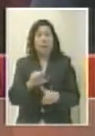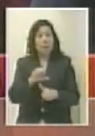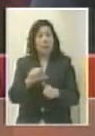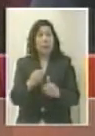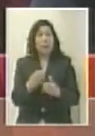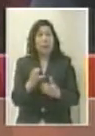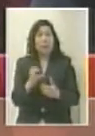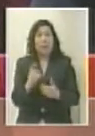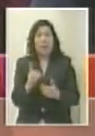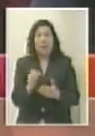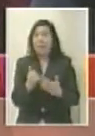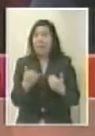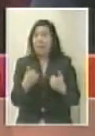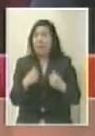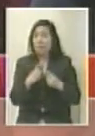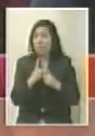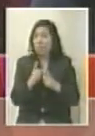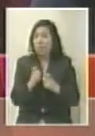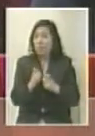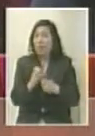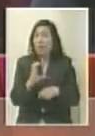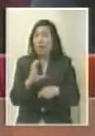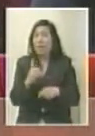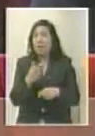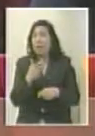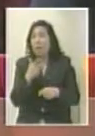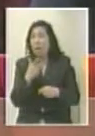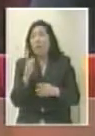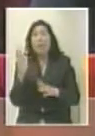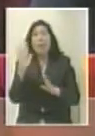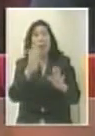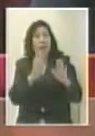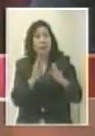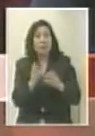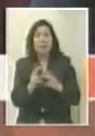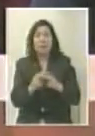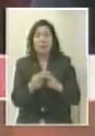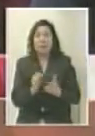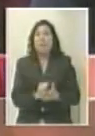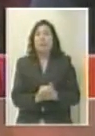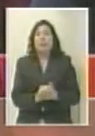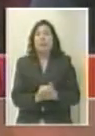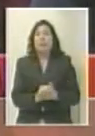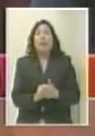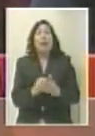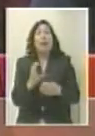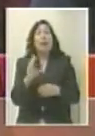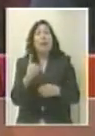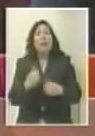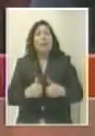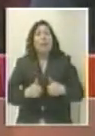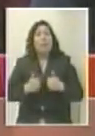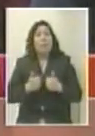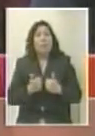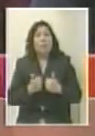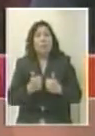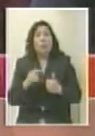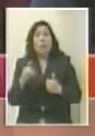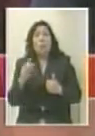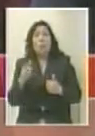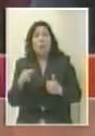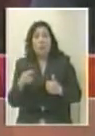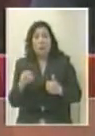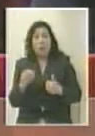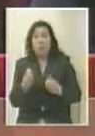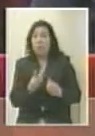de calidad tenemos todas las cuestiones vinculadas a calidad del agua y del aire, residuos sólidos y calidad de vida en ambientes urbanos.